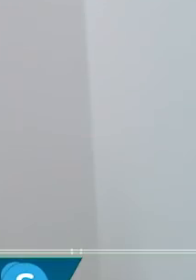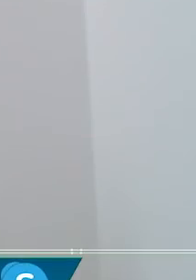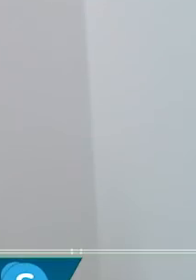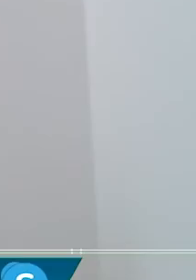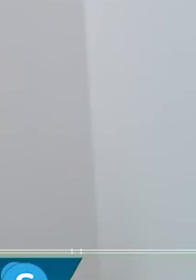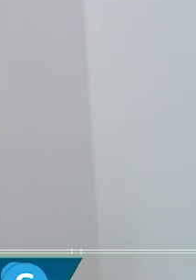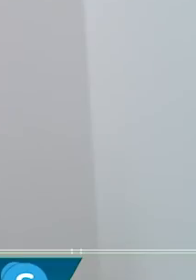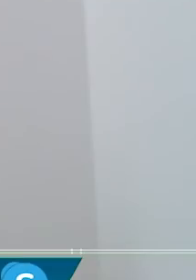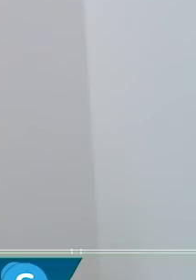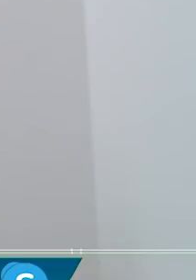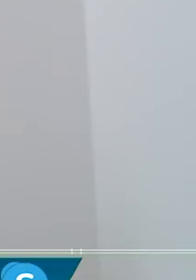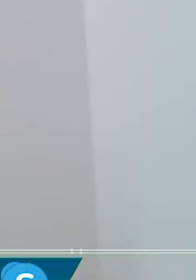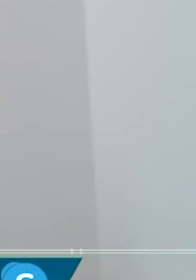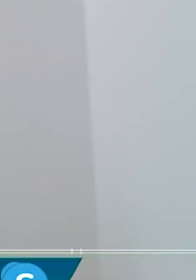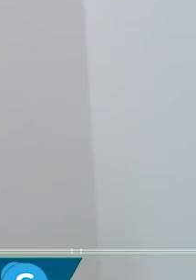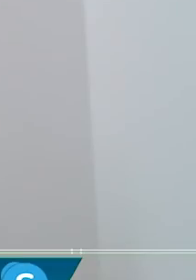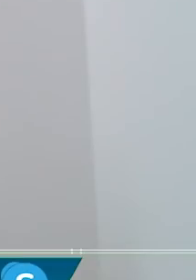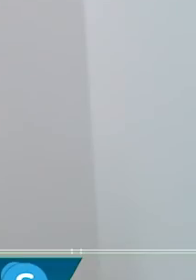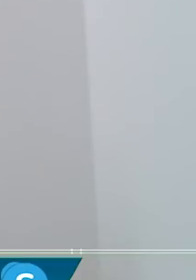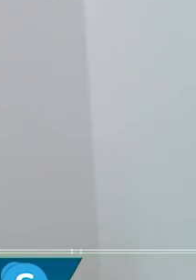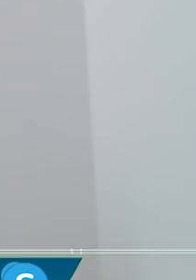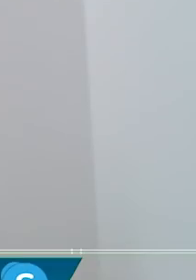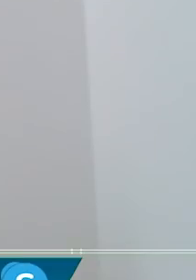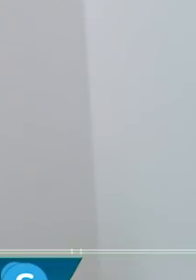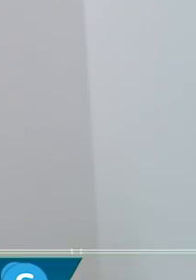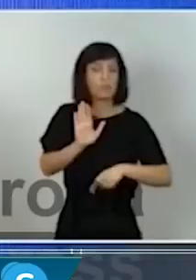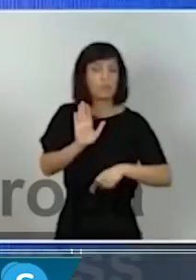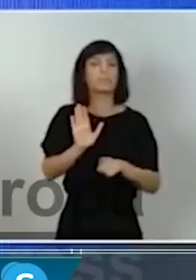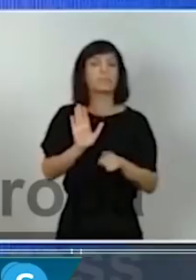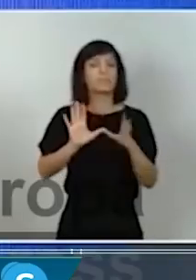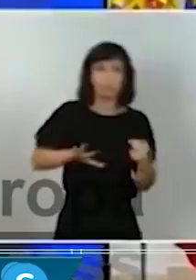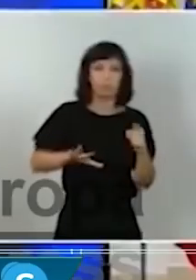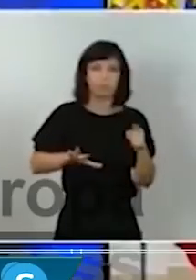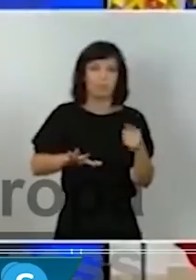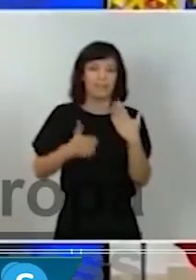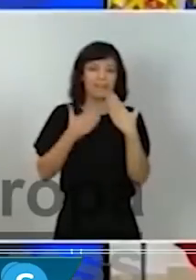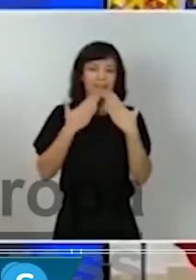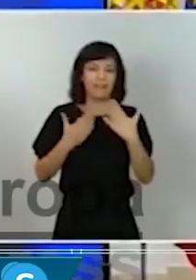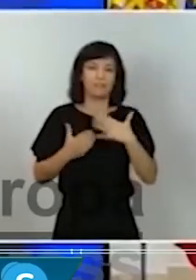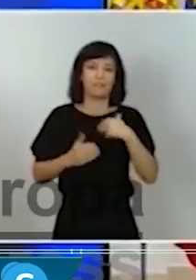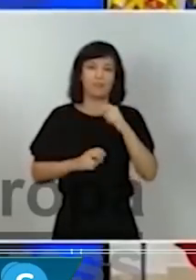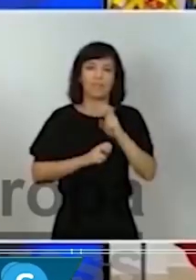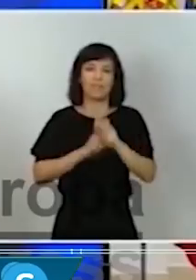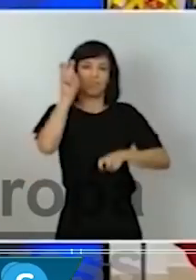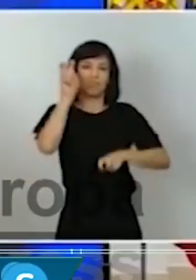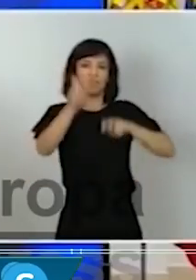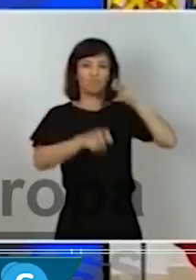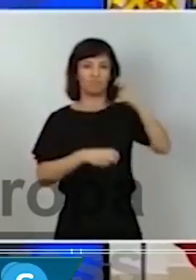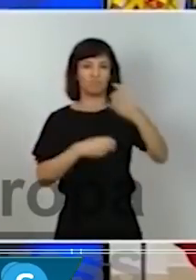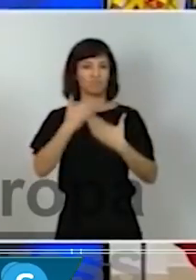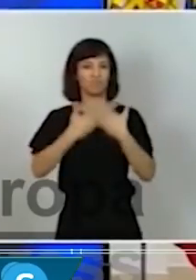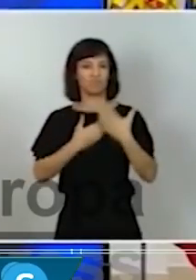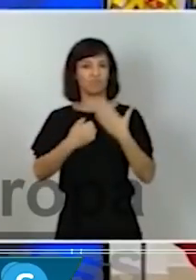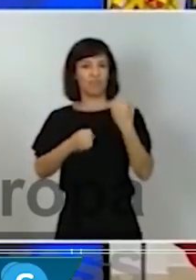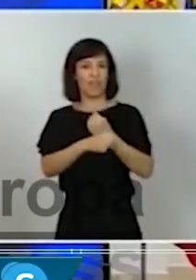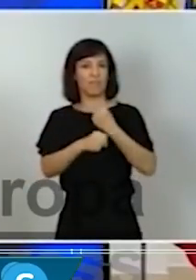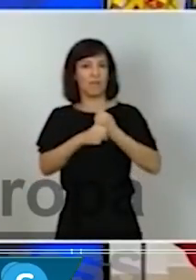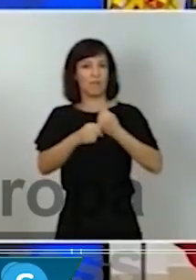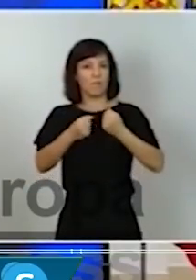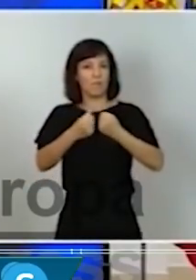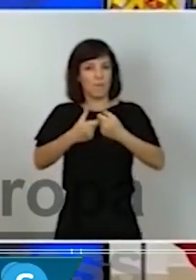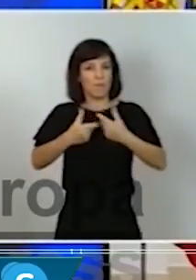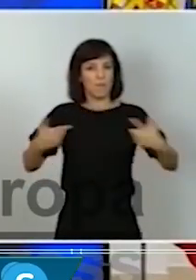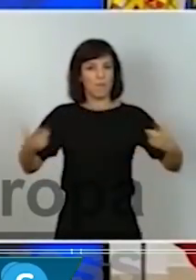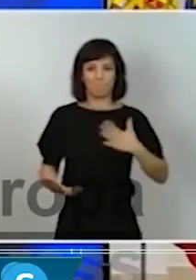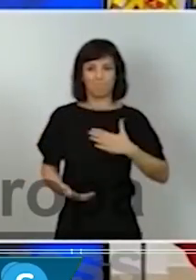antes de que llegase el gobierno la otra cosa que sorprende es la promesa vaga y completamente injustificada